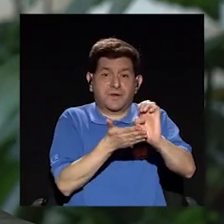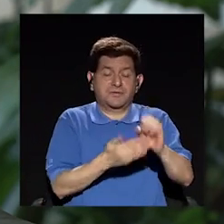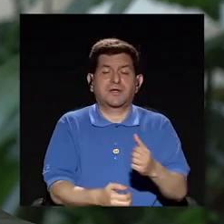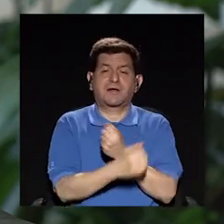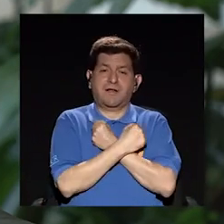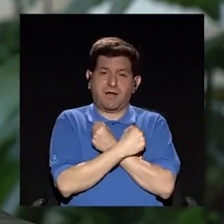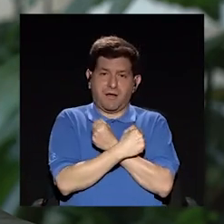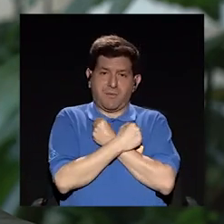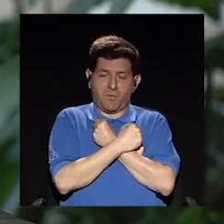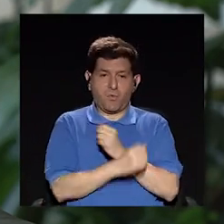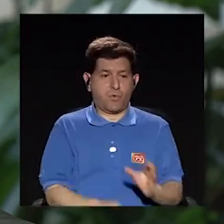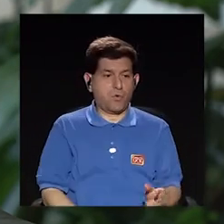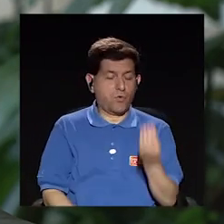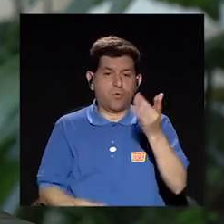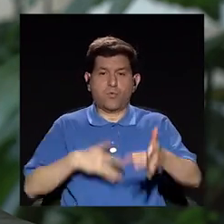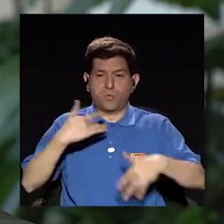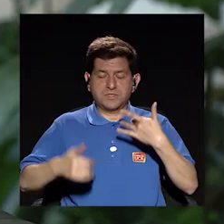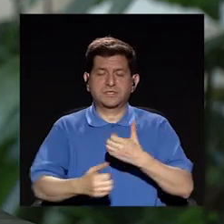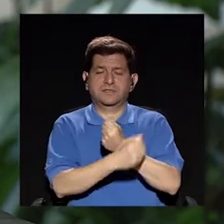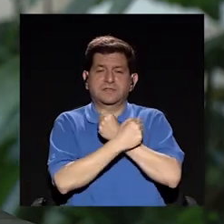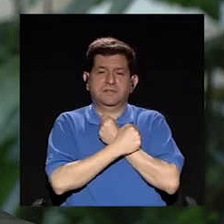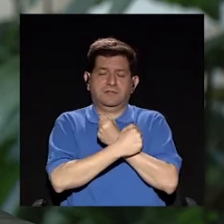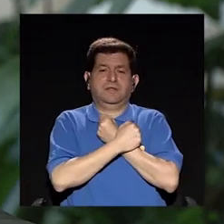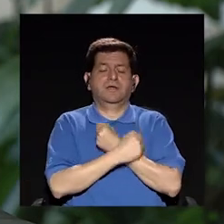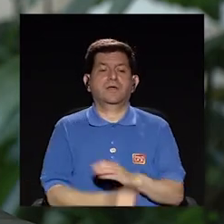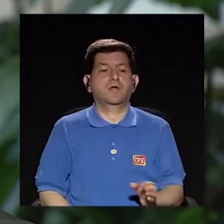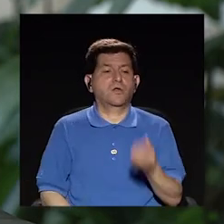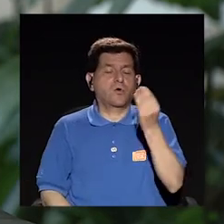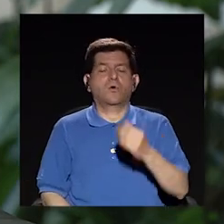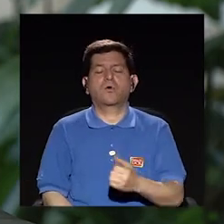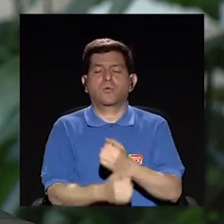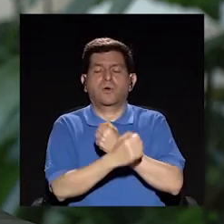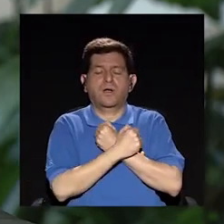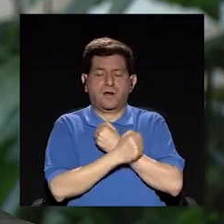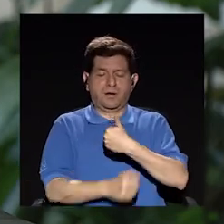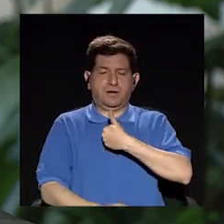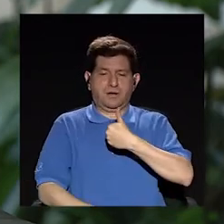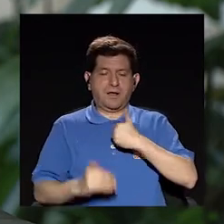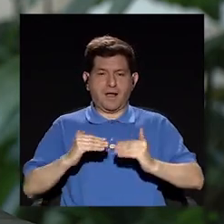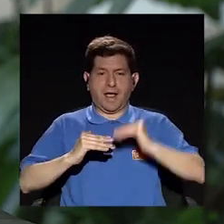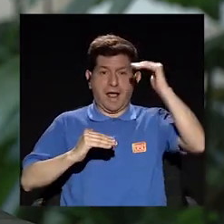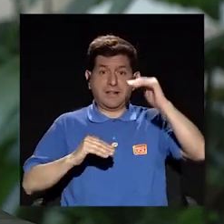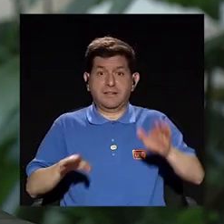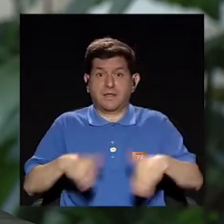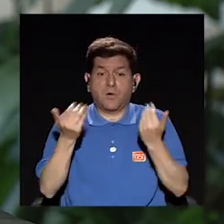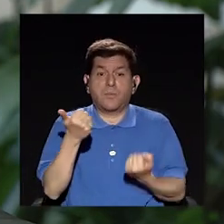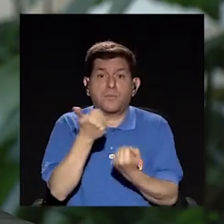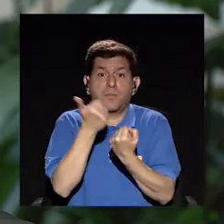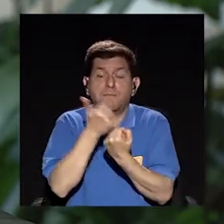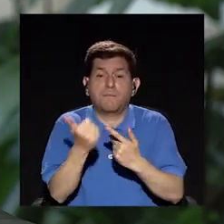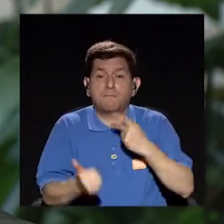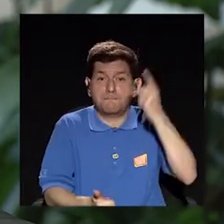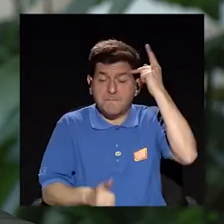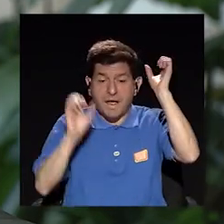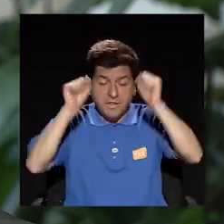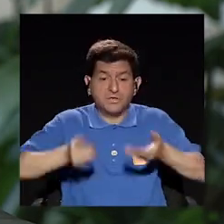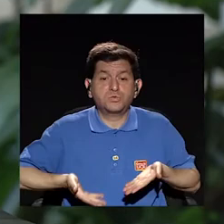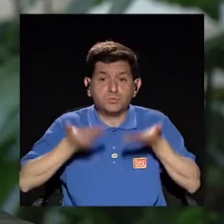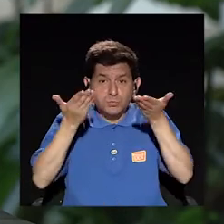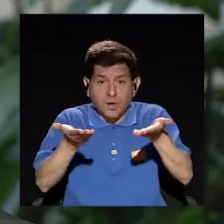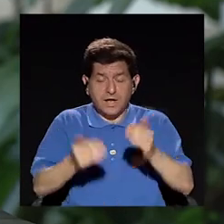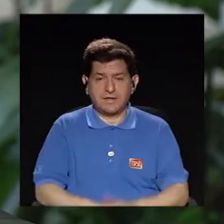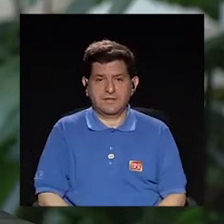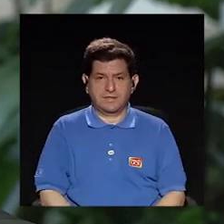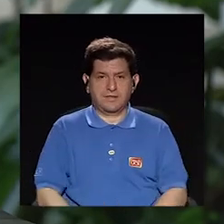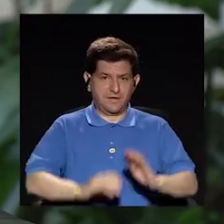prevención es el amor, que el joven se sienta amado, que el joven tenga una autoestima alta y eso lo logramos con ese apoyo que los padres pueden